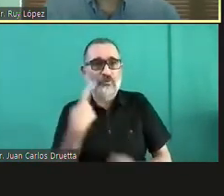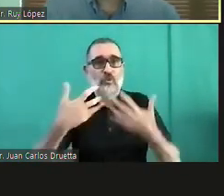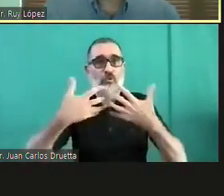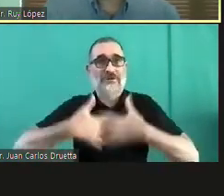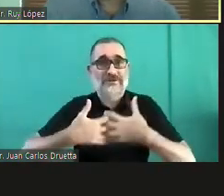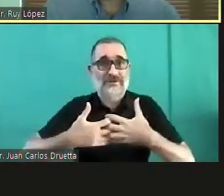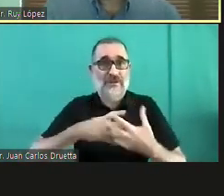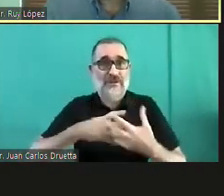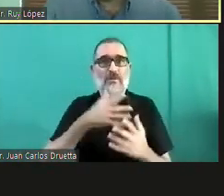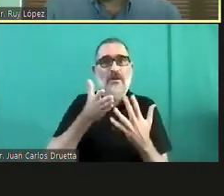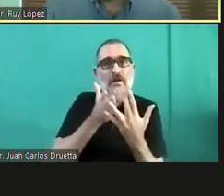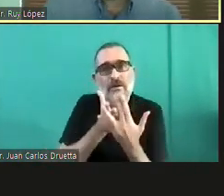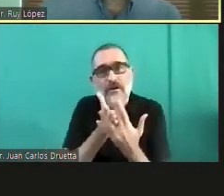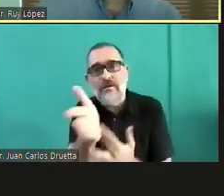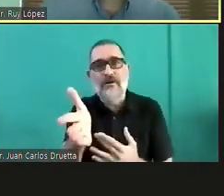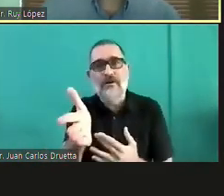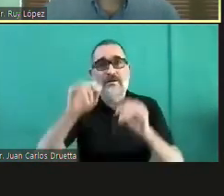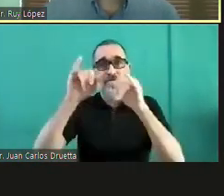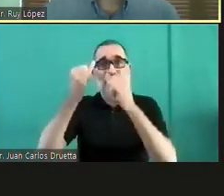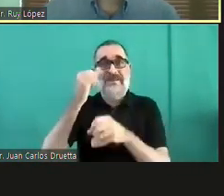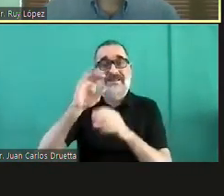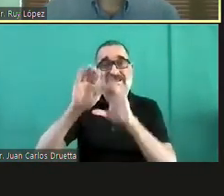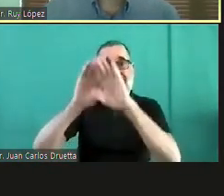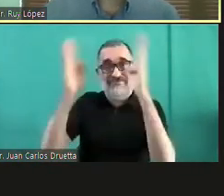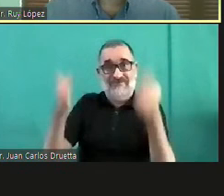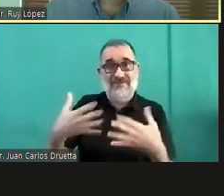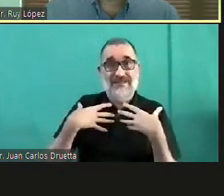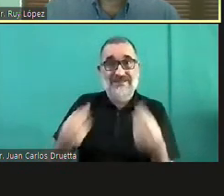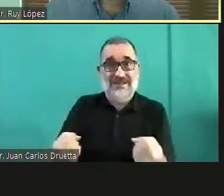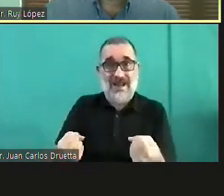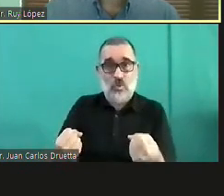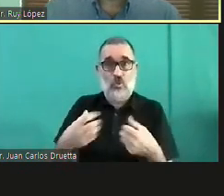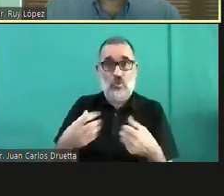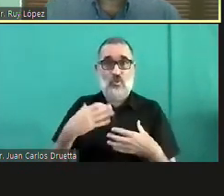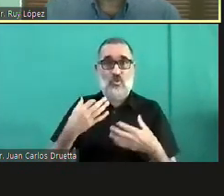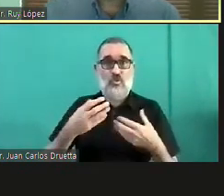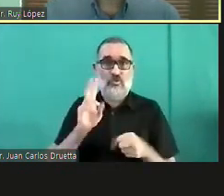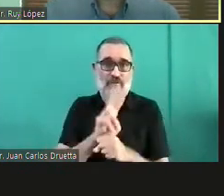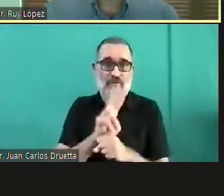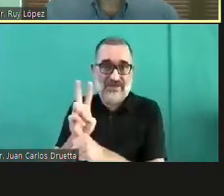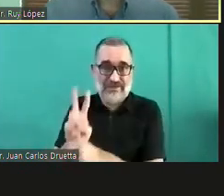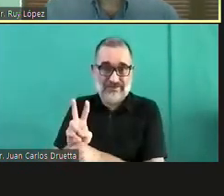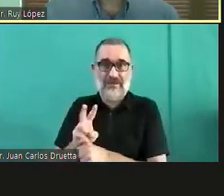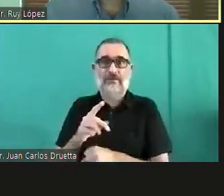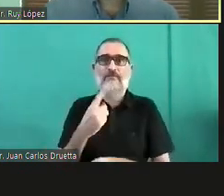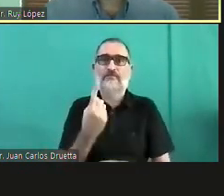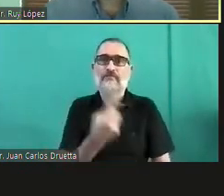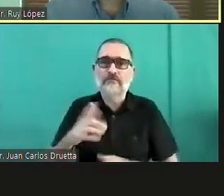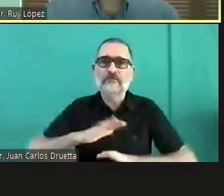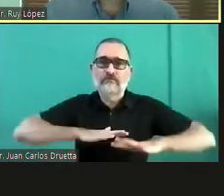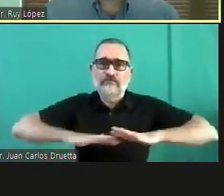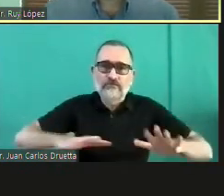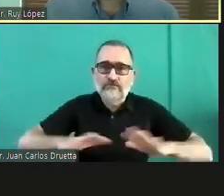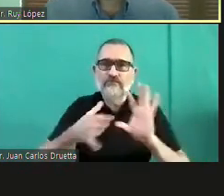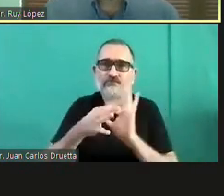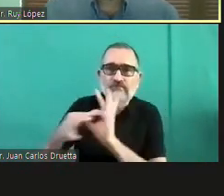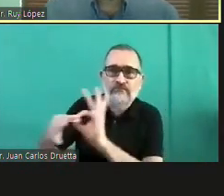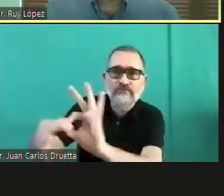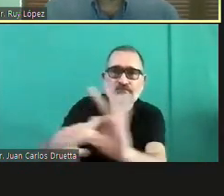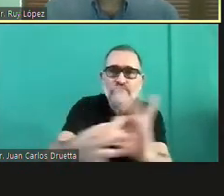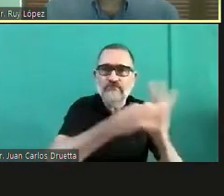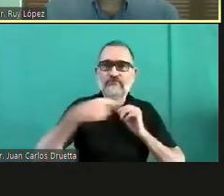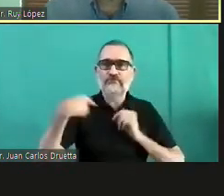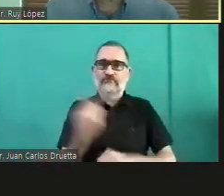dinamizadora para mantenerla como una acción permanente de acción de relación